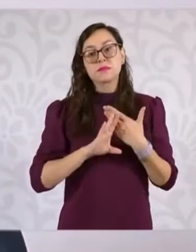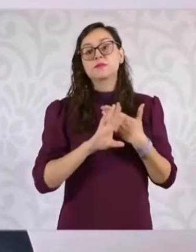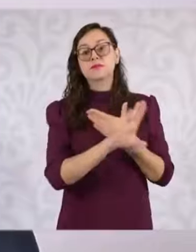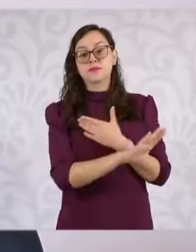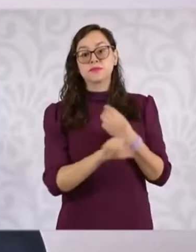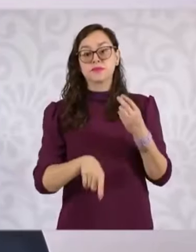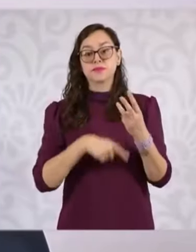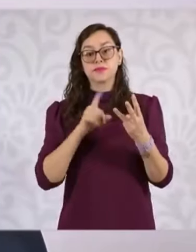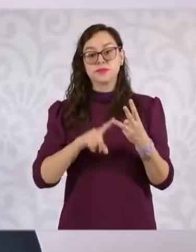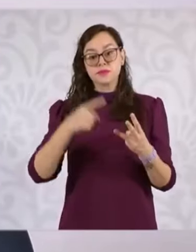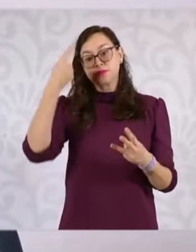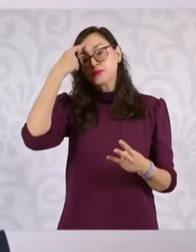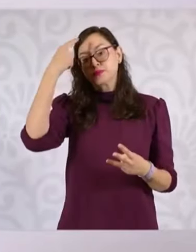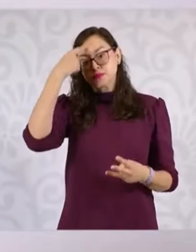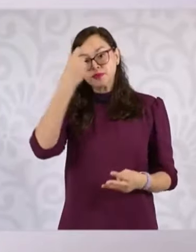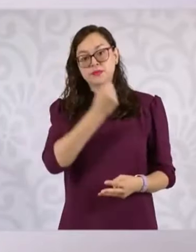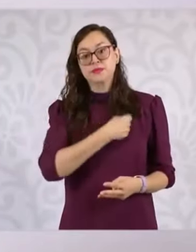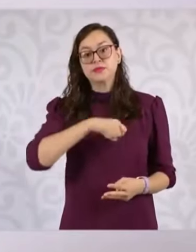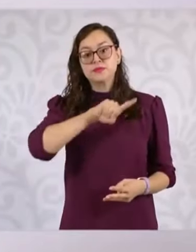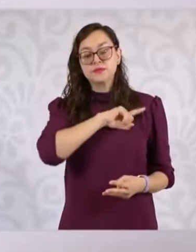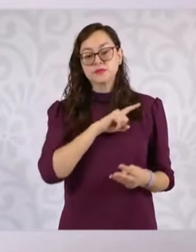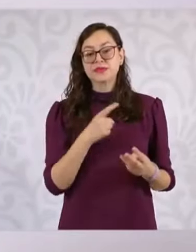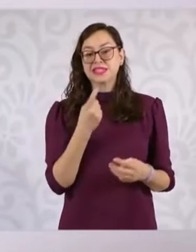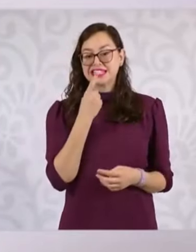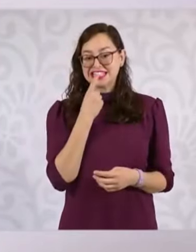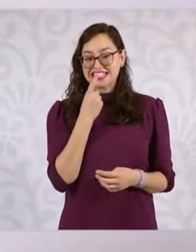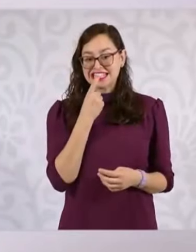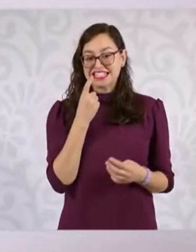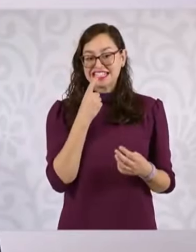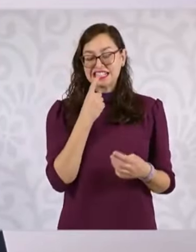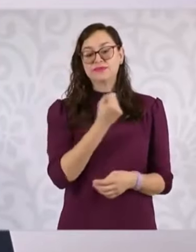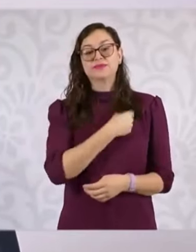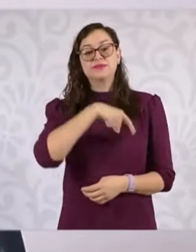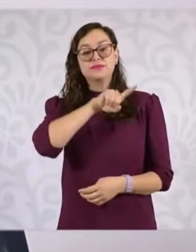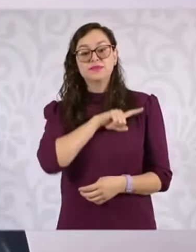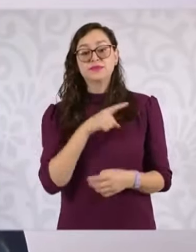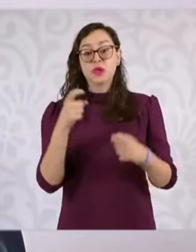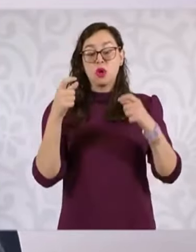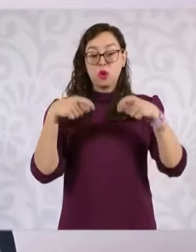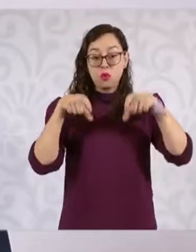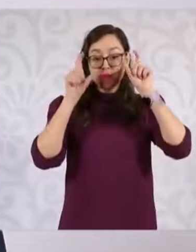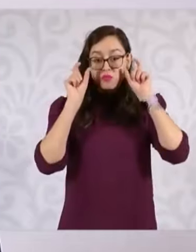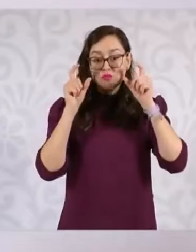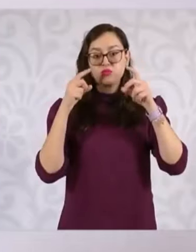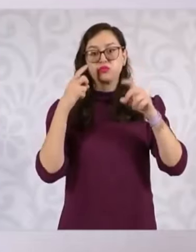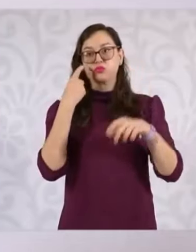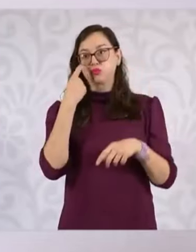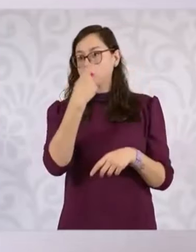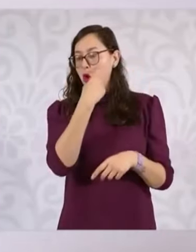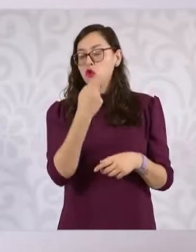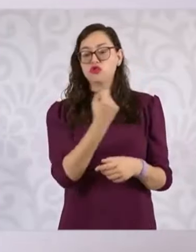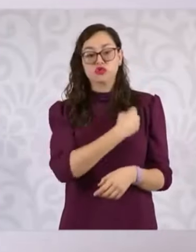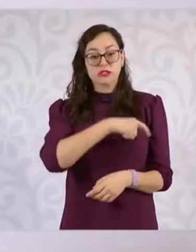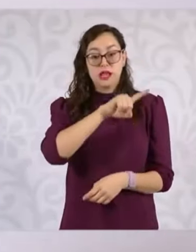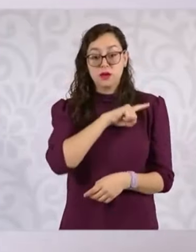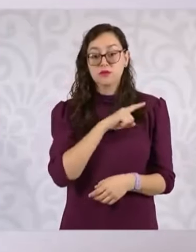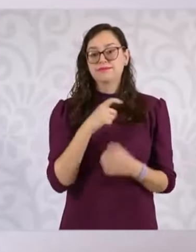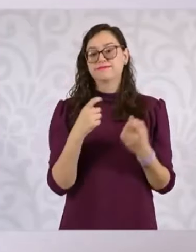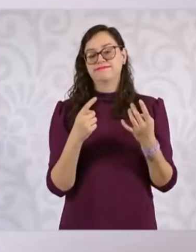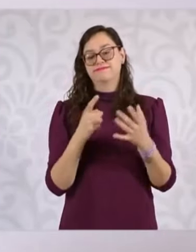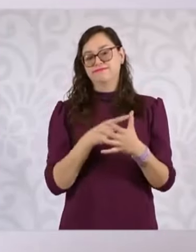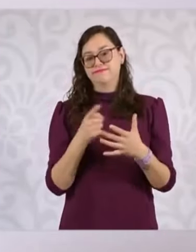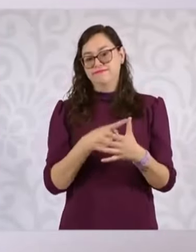la salud mental, la salud vocal, la salud visual y promover la actividad física y la práctica